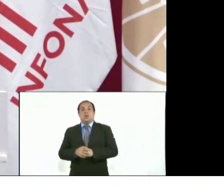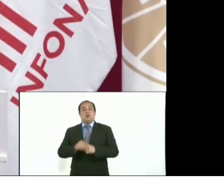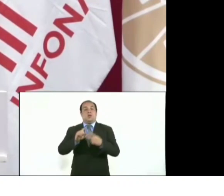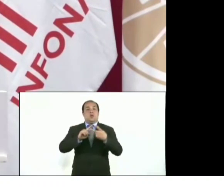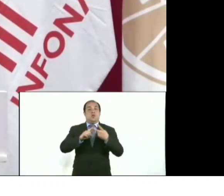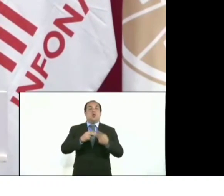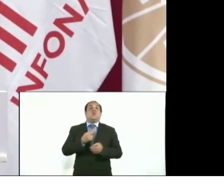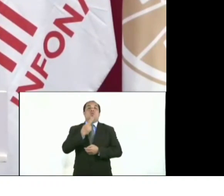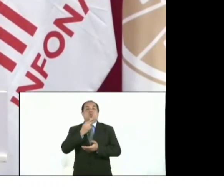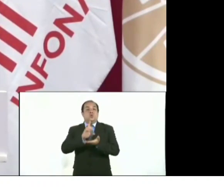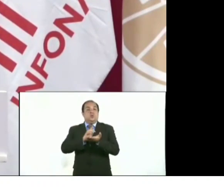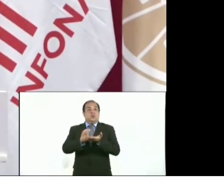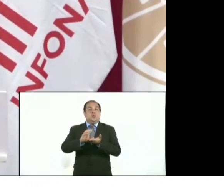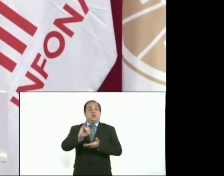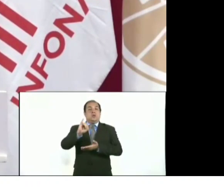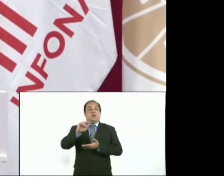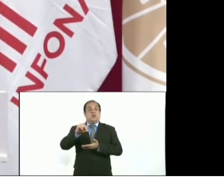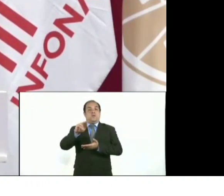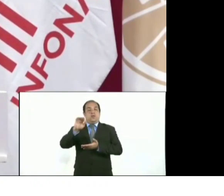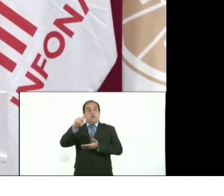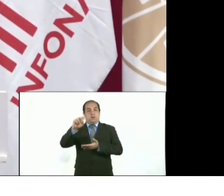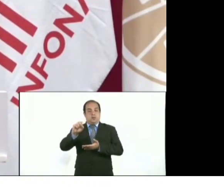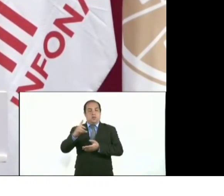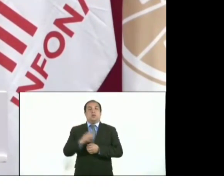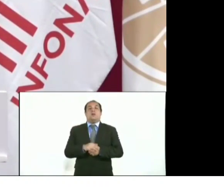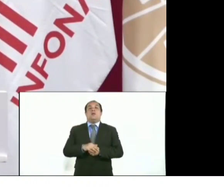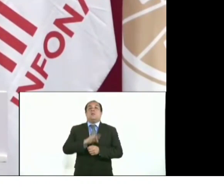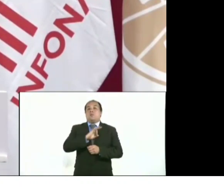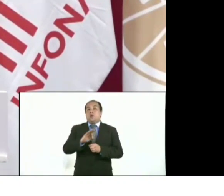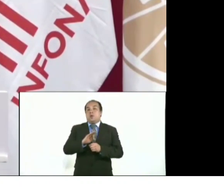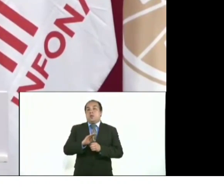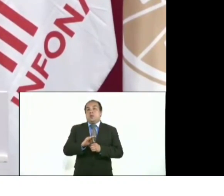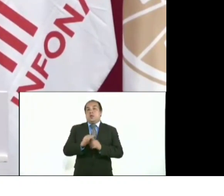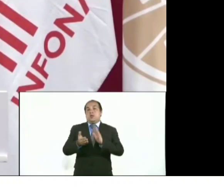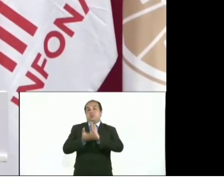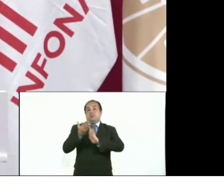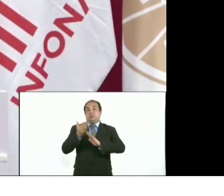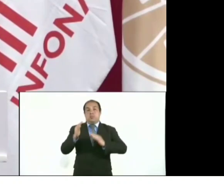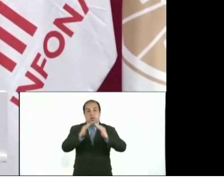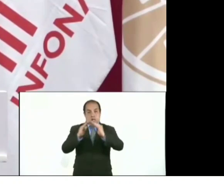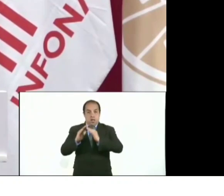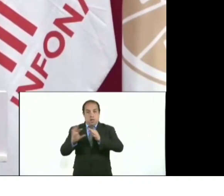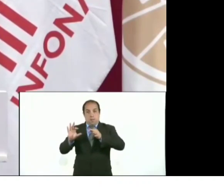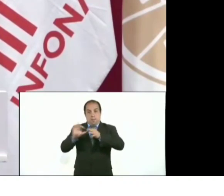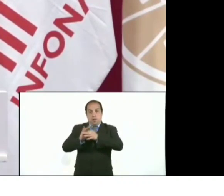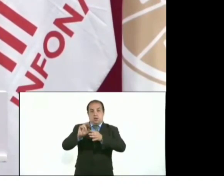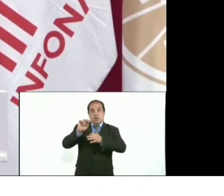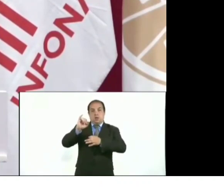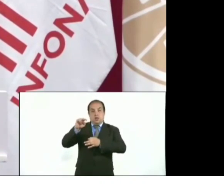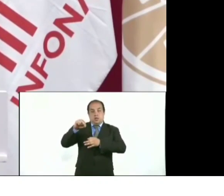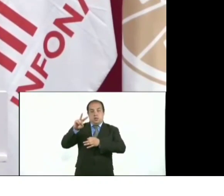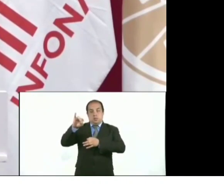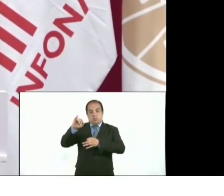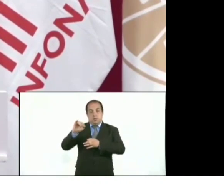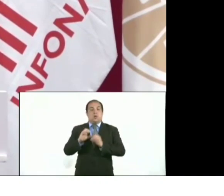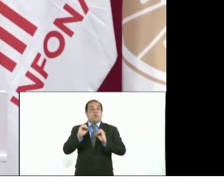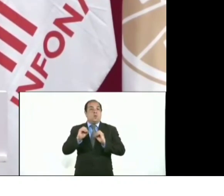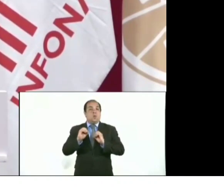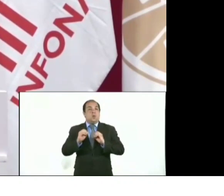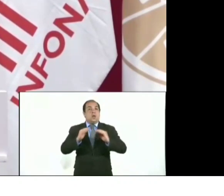para poder desarrollar vivienda vinculada al INVI o incluso de las